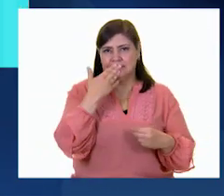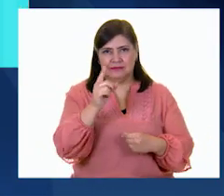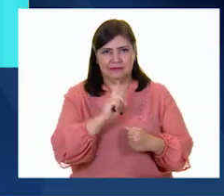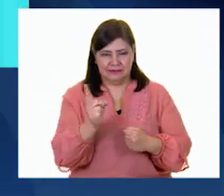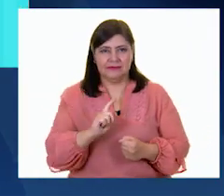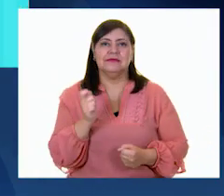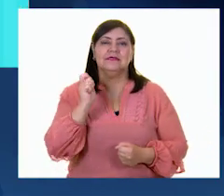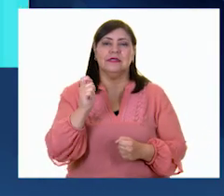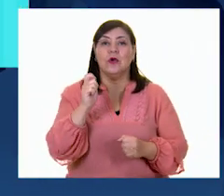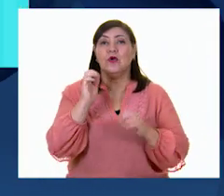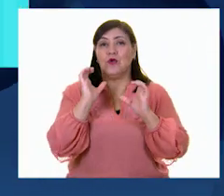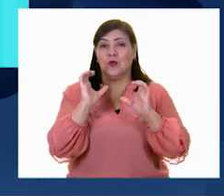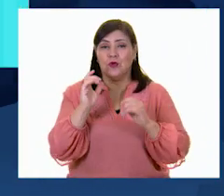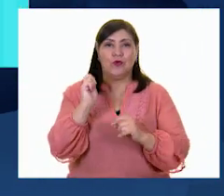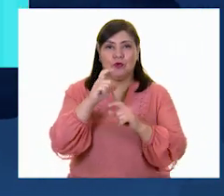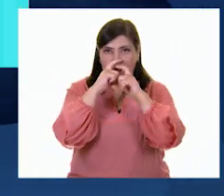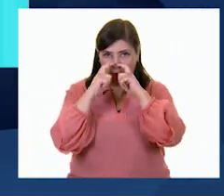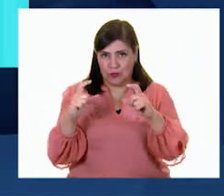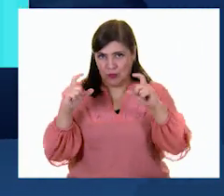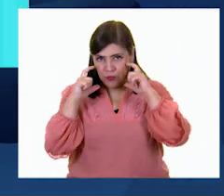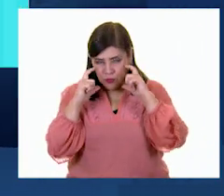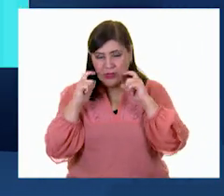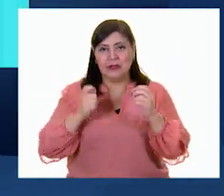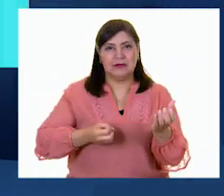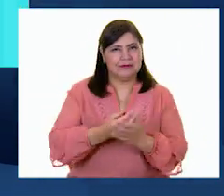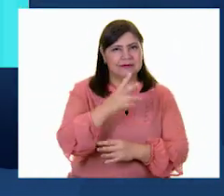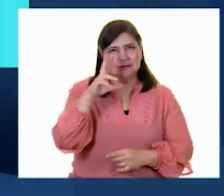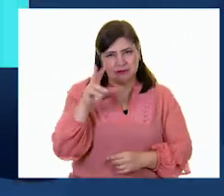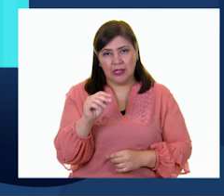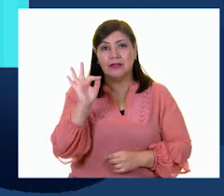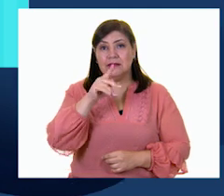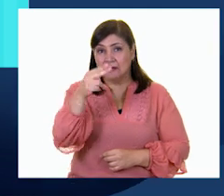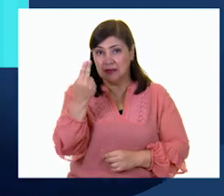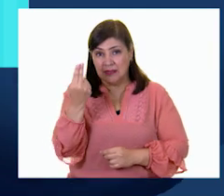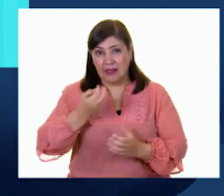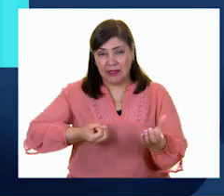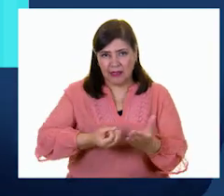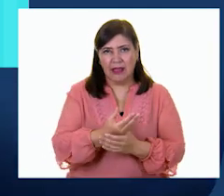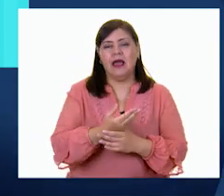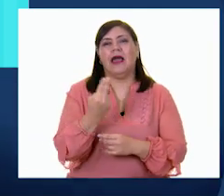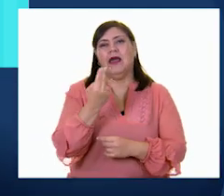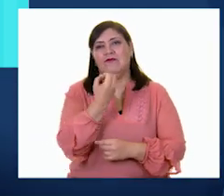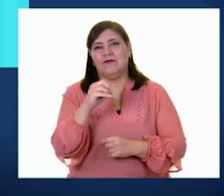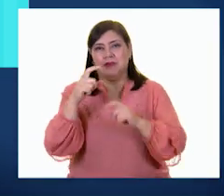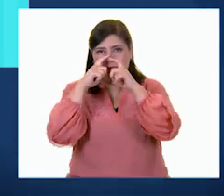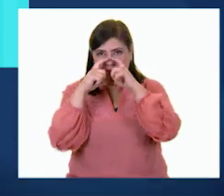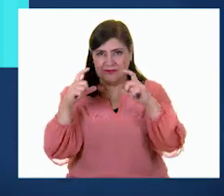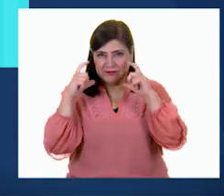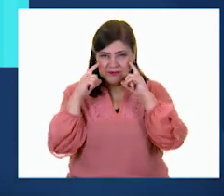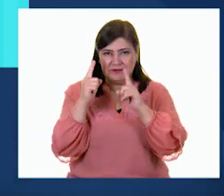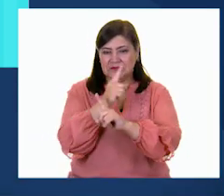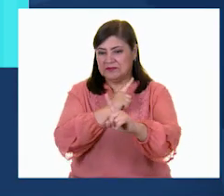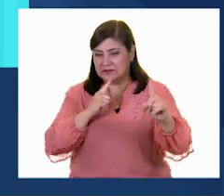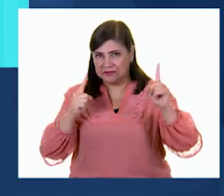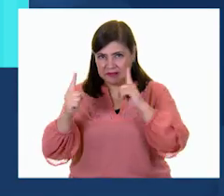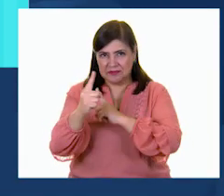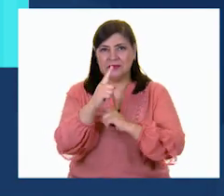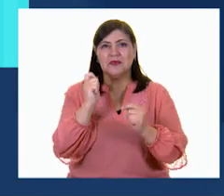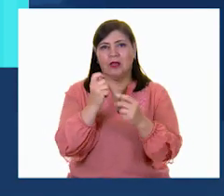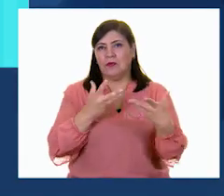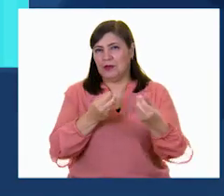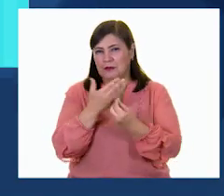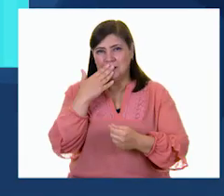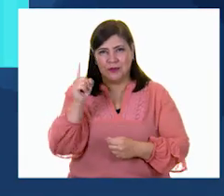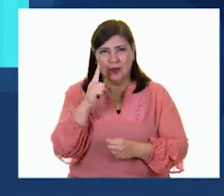Utiliza cubrebocas. No salgas de casa. Si tienes que hacerlo, recuerda que es obligatorio utilizarlo. Mantén una distancia mínima de